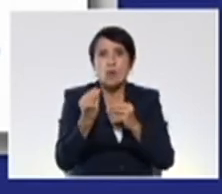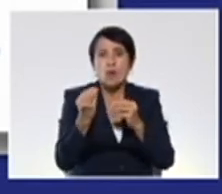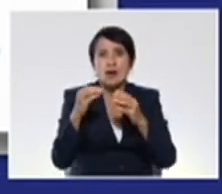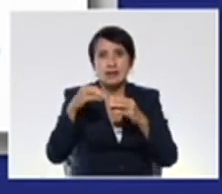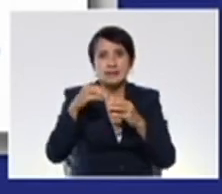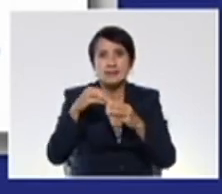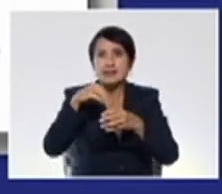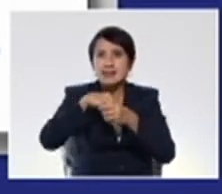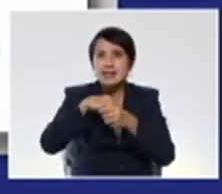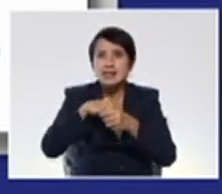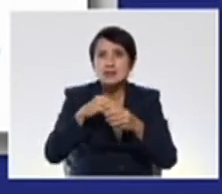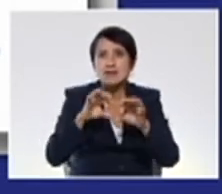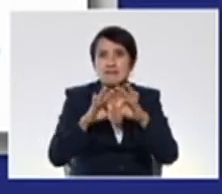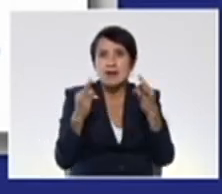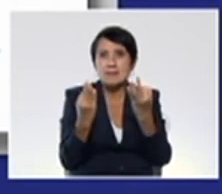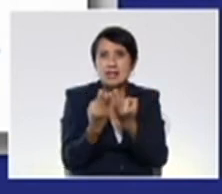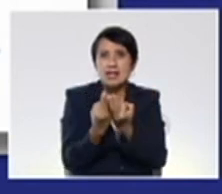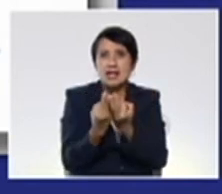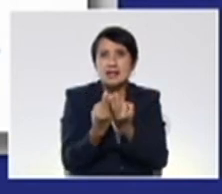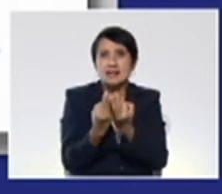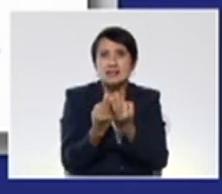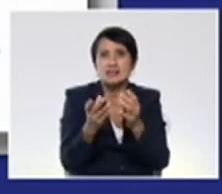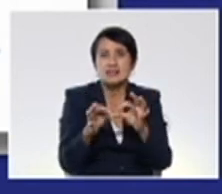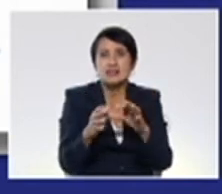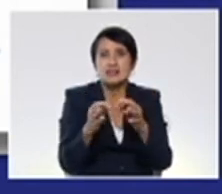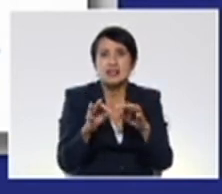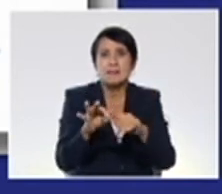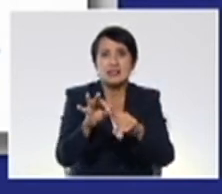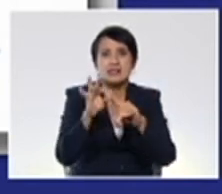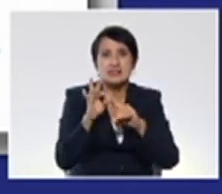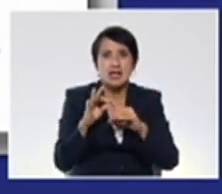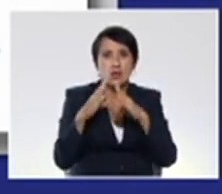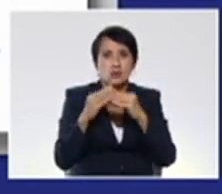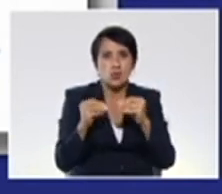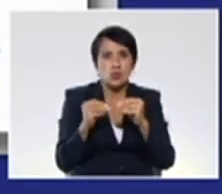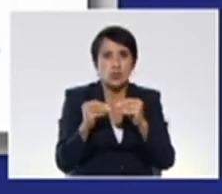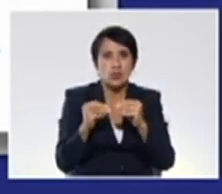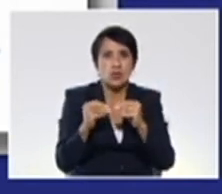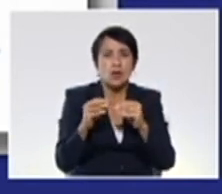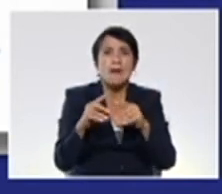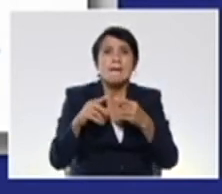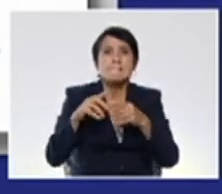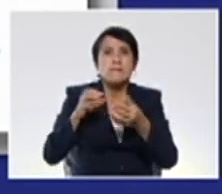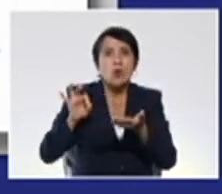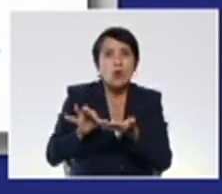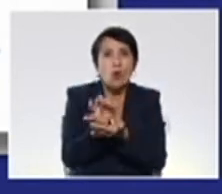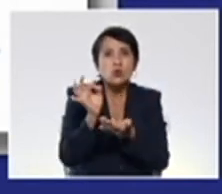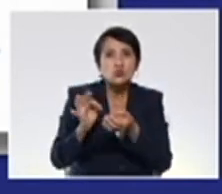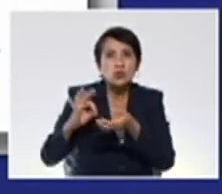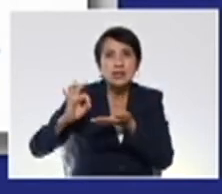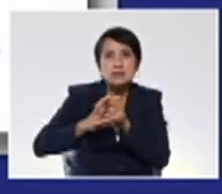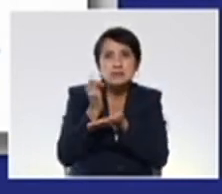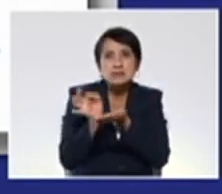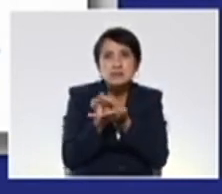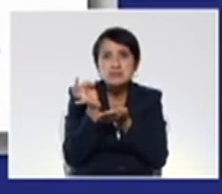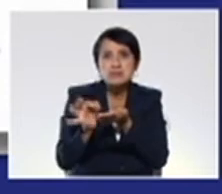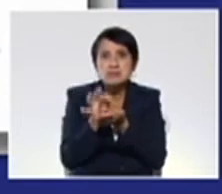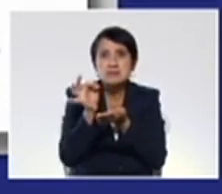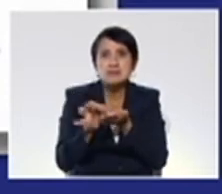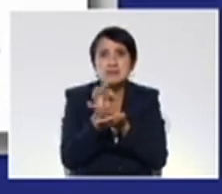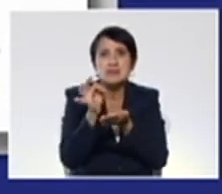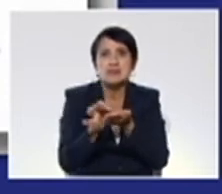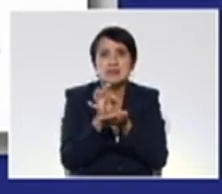generado emprendimientos familiares desde esta especialidad ocupacional, igualmente con costura, tejido y reparación